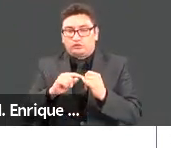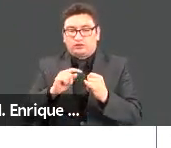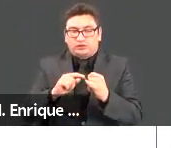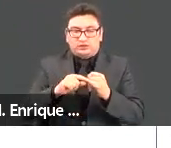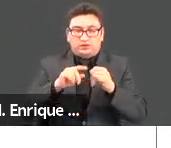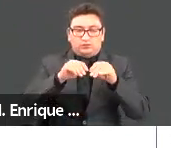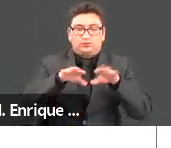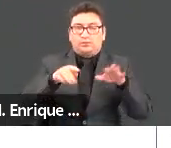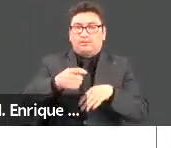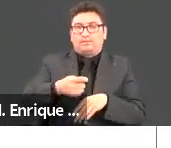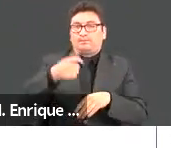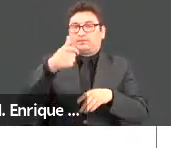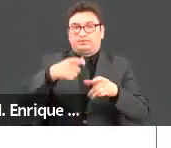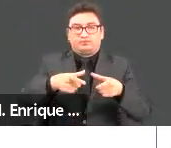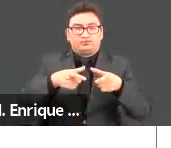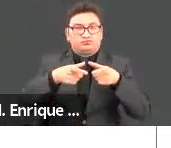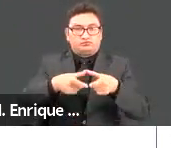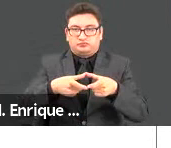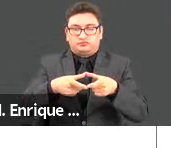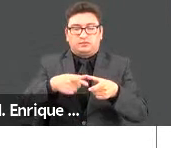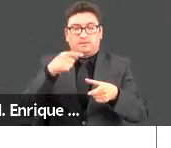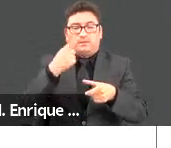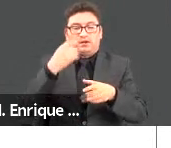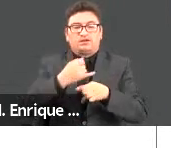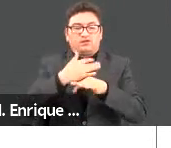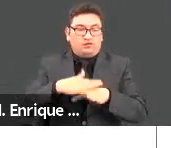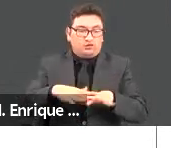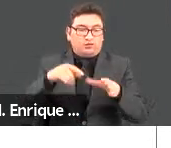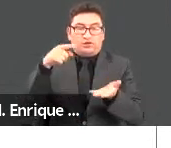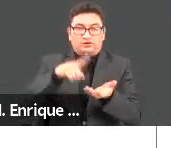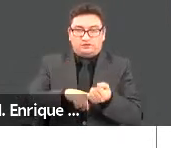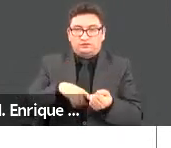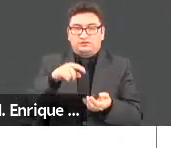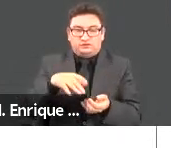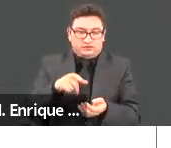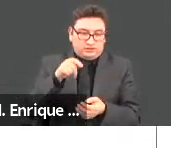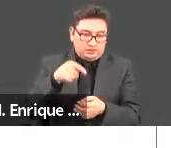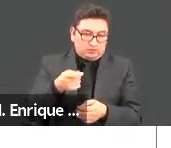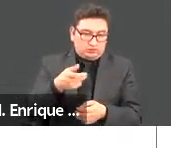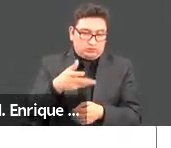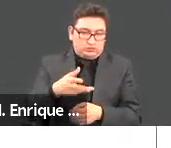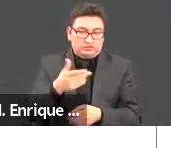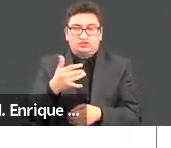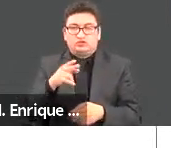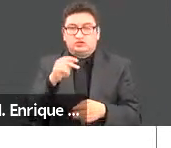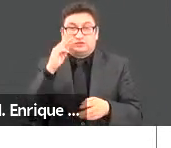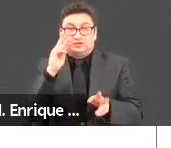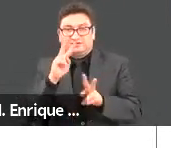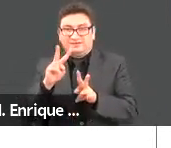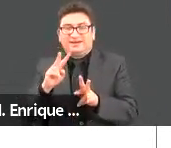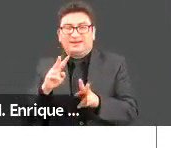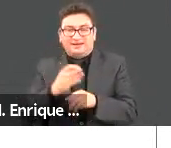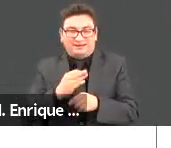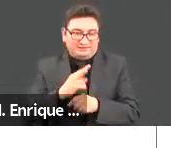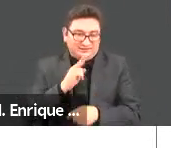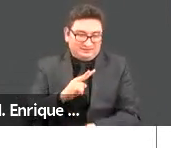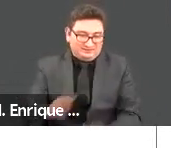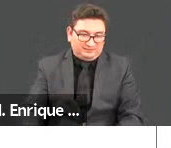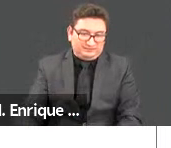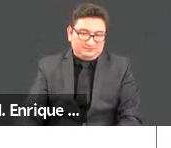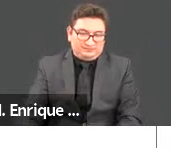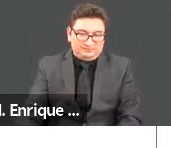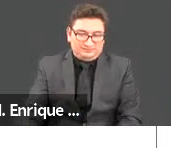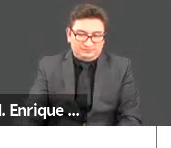del primer disco óptico de consulta denominado USE, como ustedes pueden ver en estos momentos